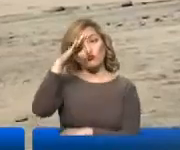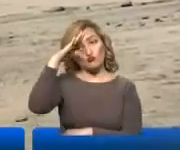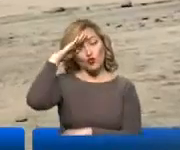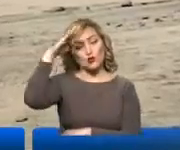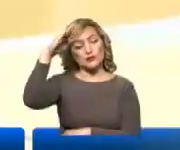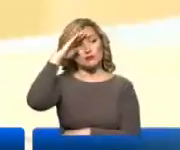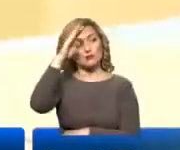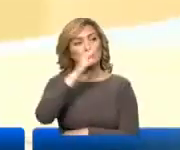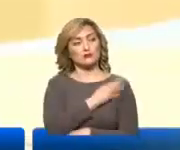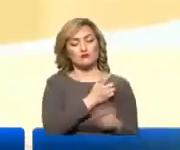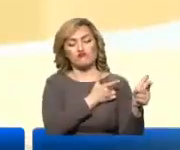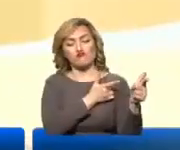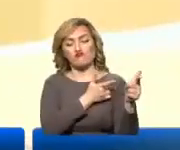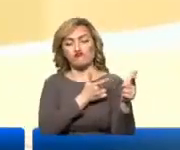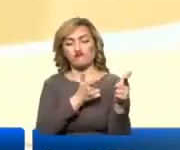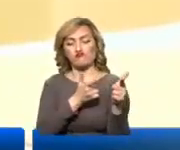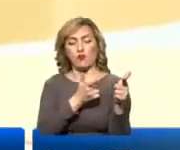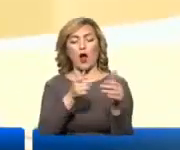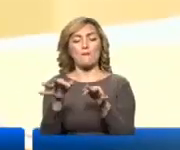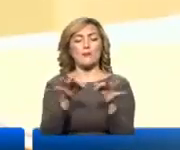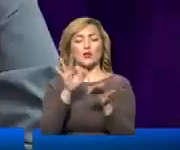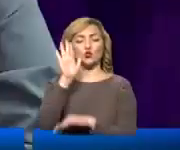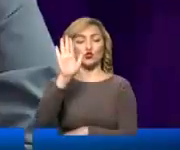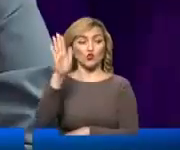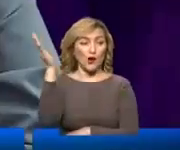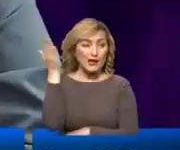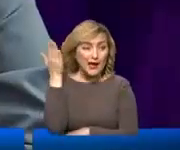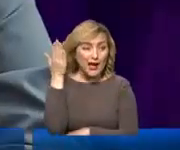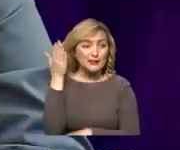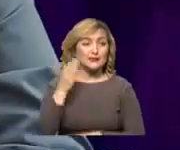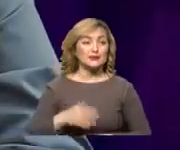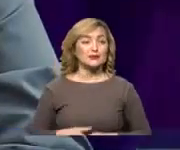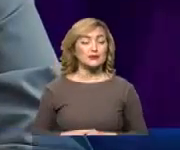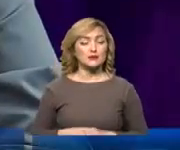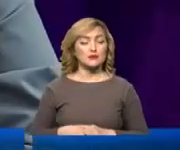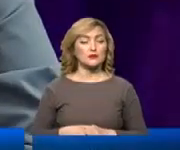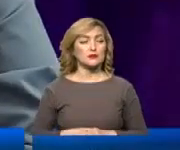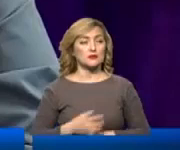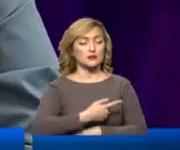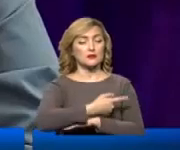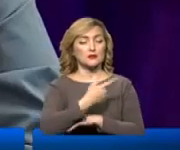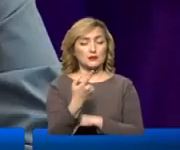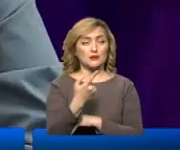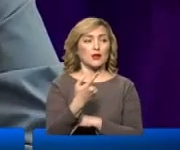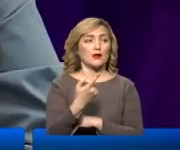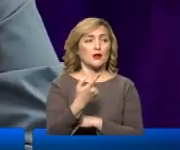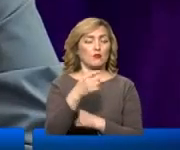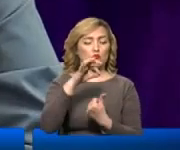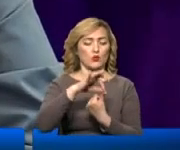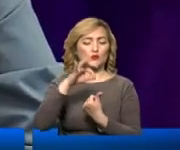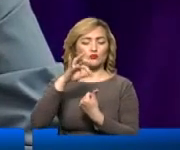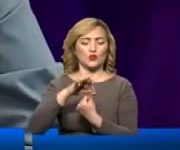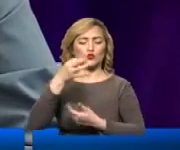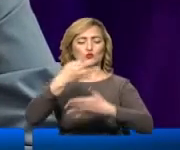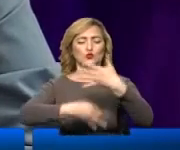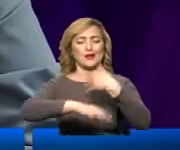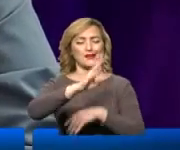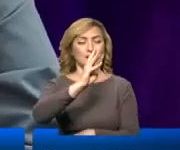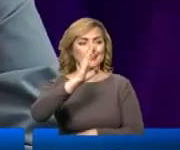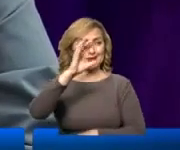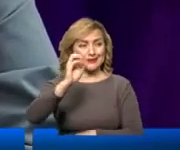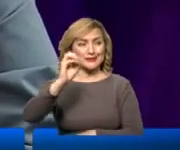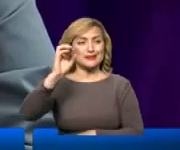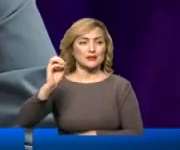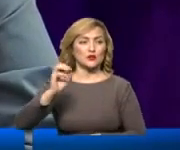y militar explicó su alcalde daniel cisneros con estos días estamos haciendo pruebas aproximadamente vamos a hacer unas 600 pruebas